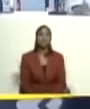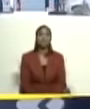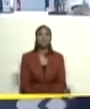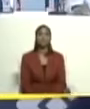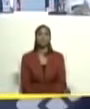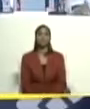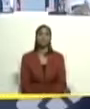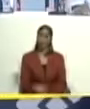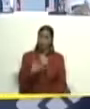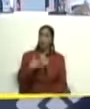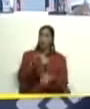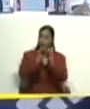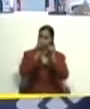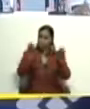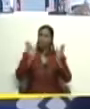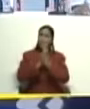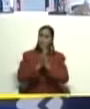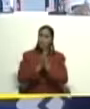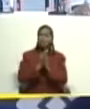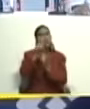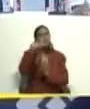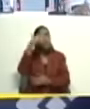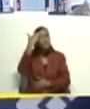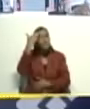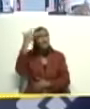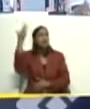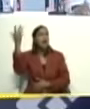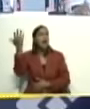a soñar el futuro, a pensar el futuro,